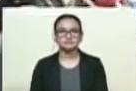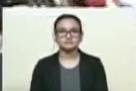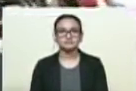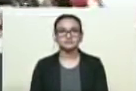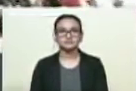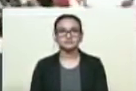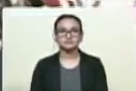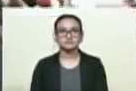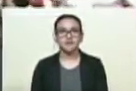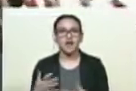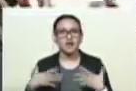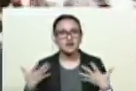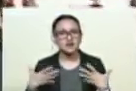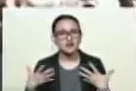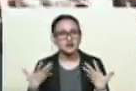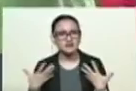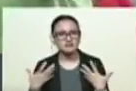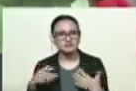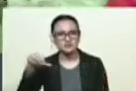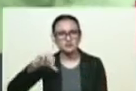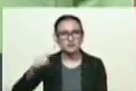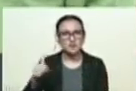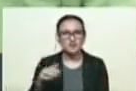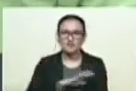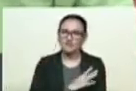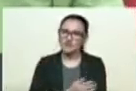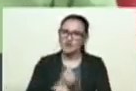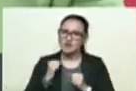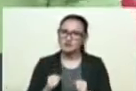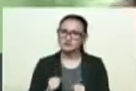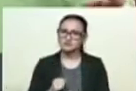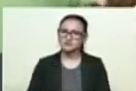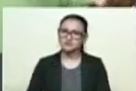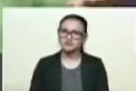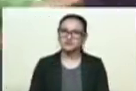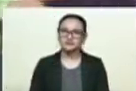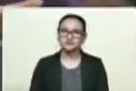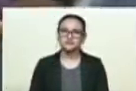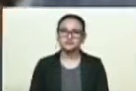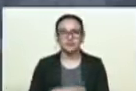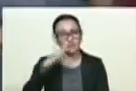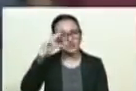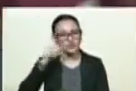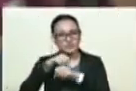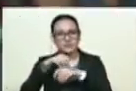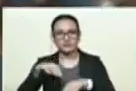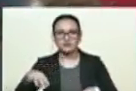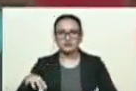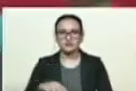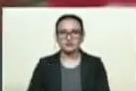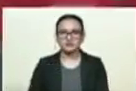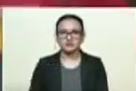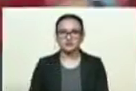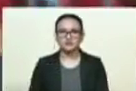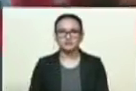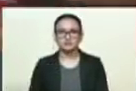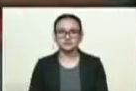¿cómo está la alegría por aquí? ¿Cómo está la fuerza? Que Dios los bendiga.